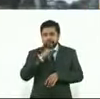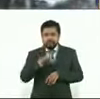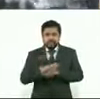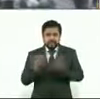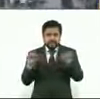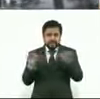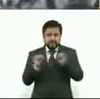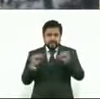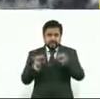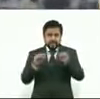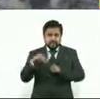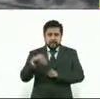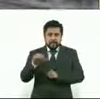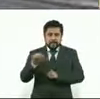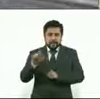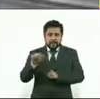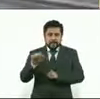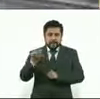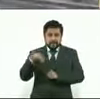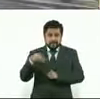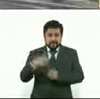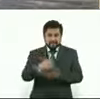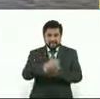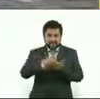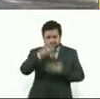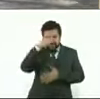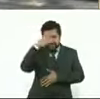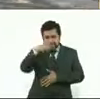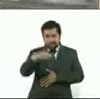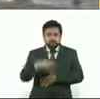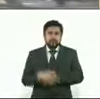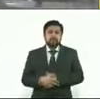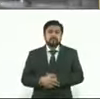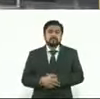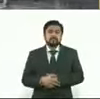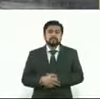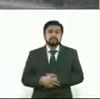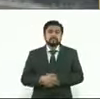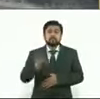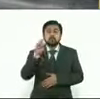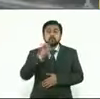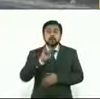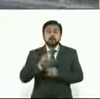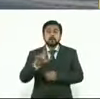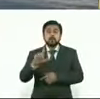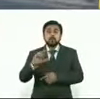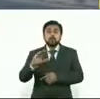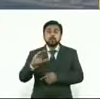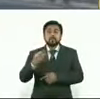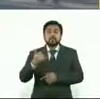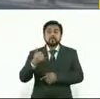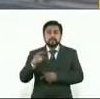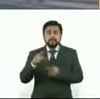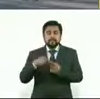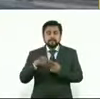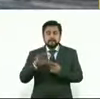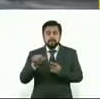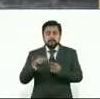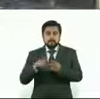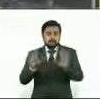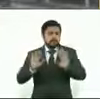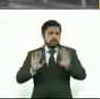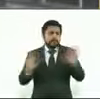México, así está la situación. Chero y Yot está en el primer lugar y pues es prácticamente